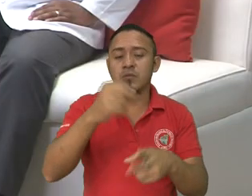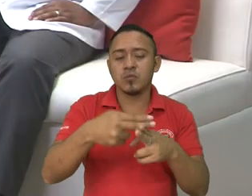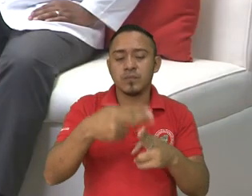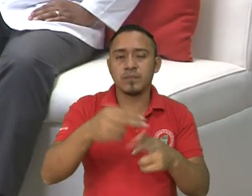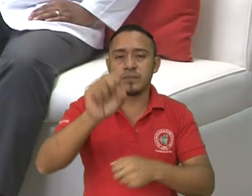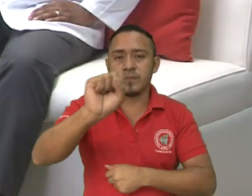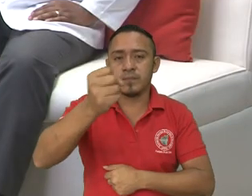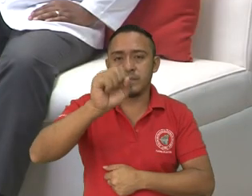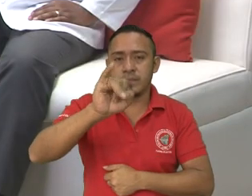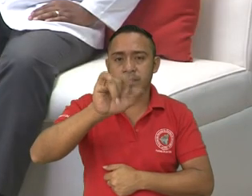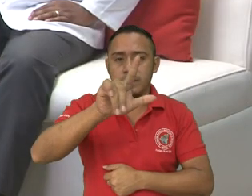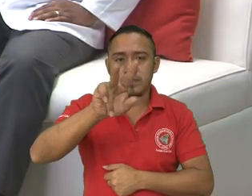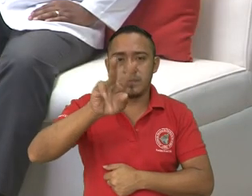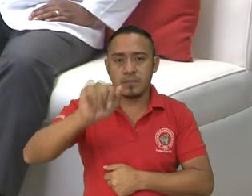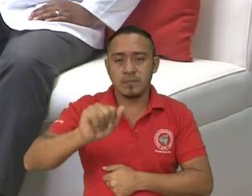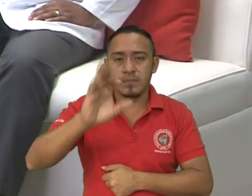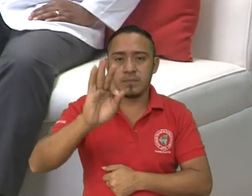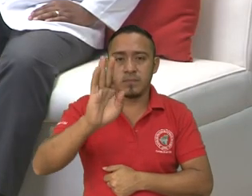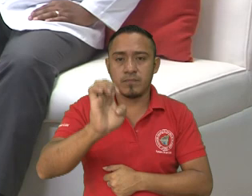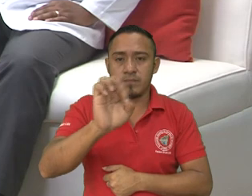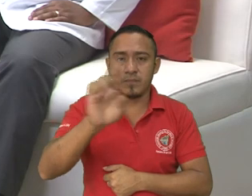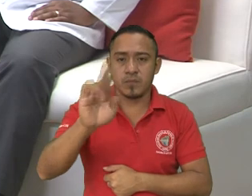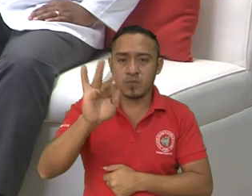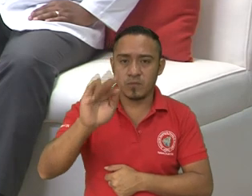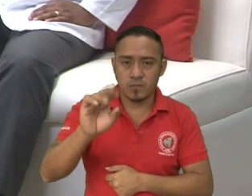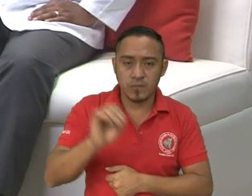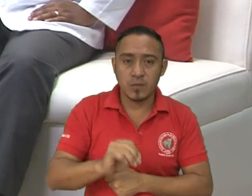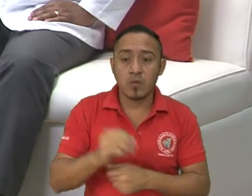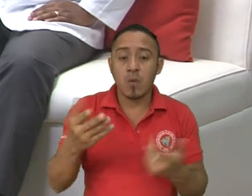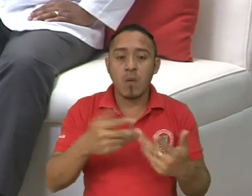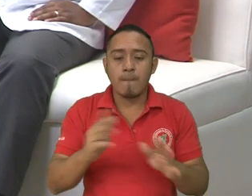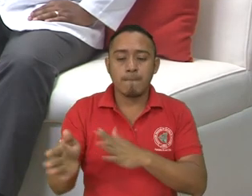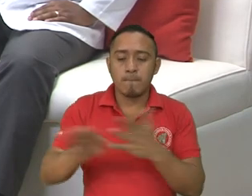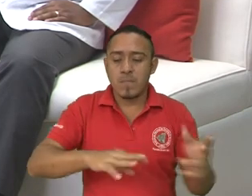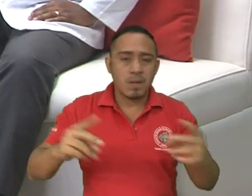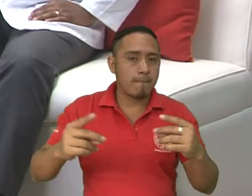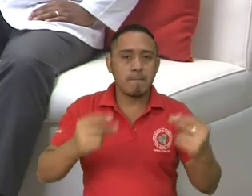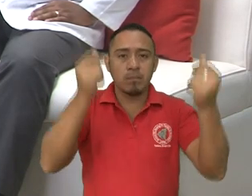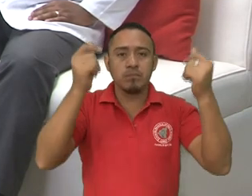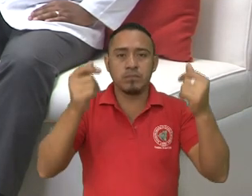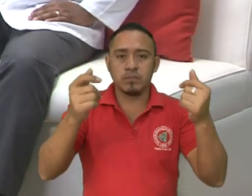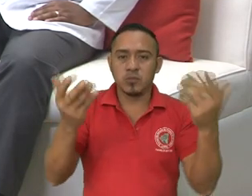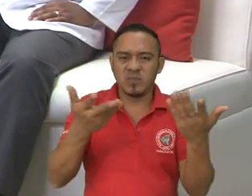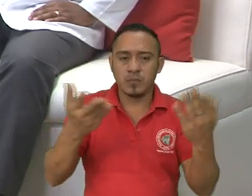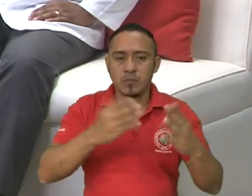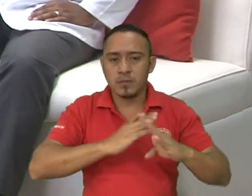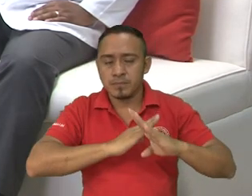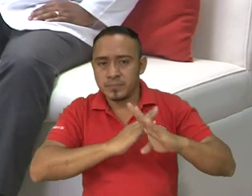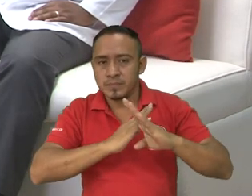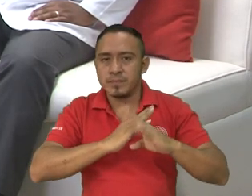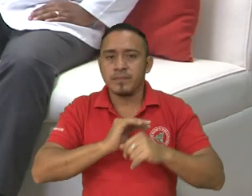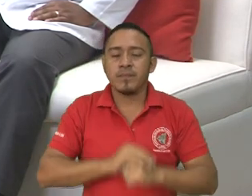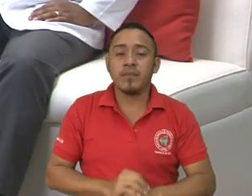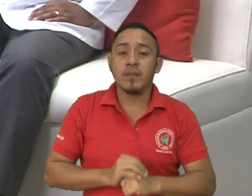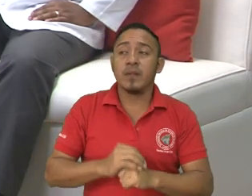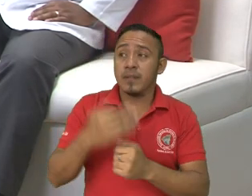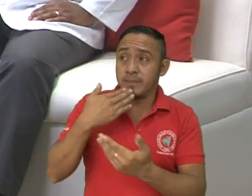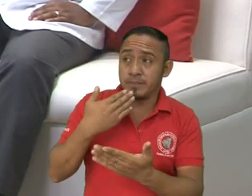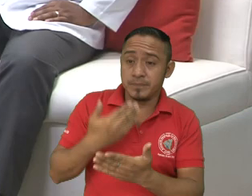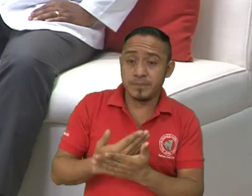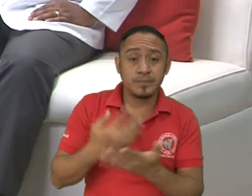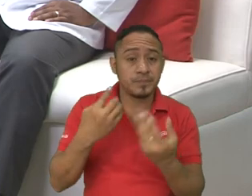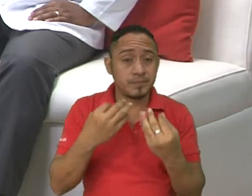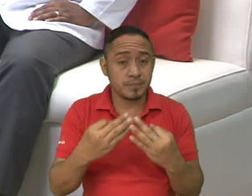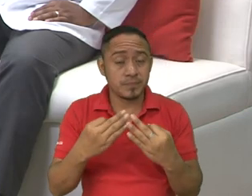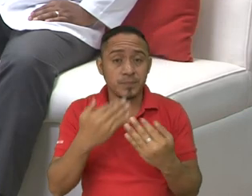súbita, causas y prevención. Bienvenido, doctor, mucho gusto. Muy buenas tardes, es un placer estar aquí compartiendo con ustedes y con la población